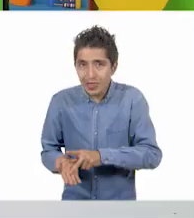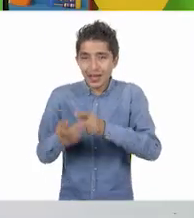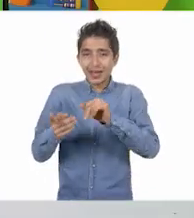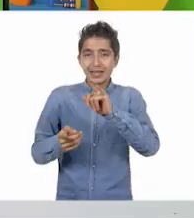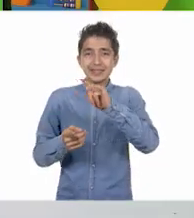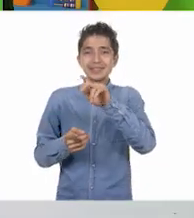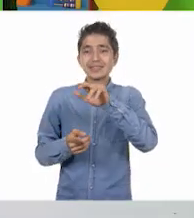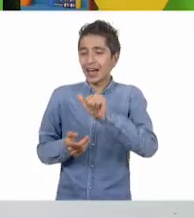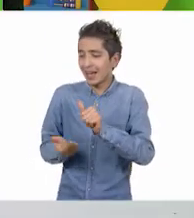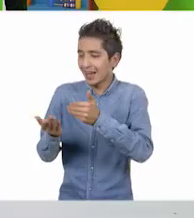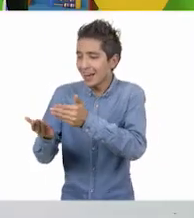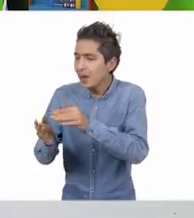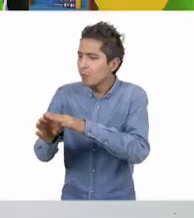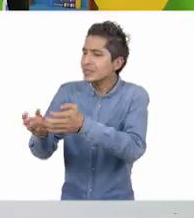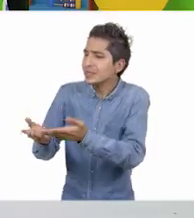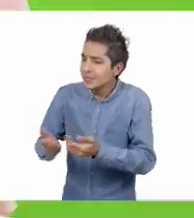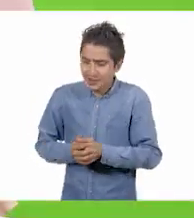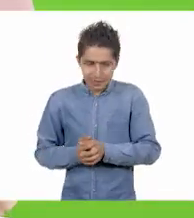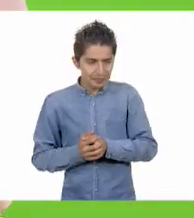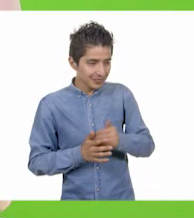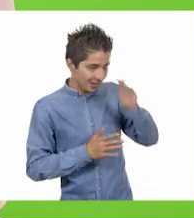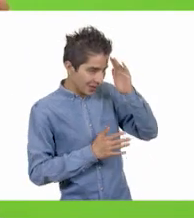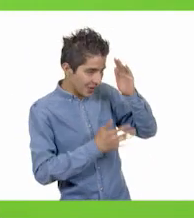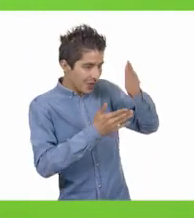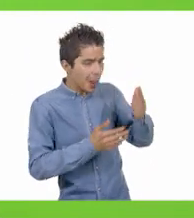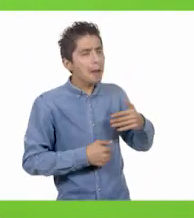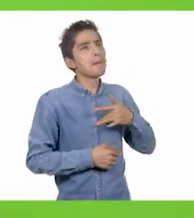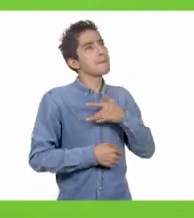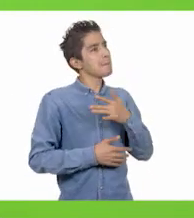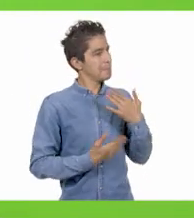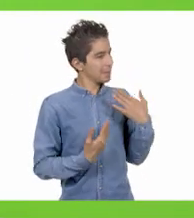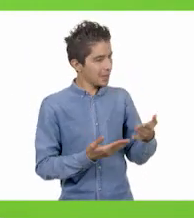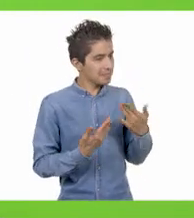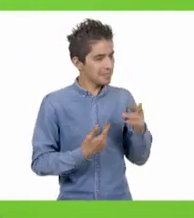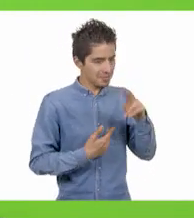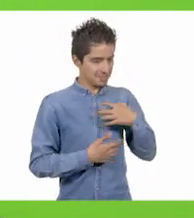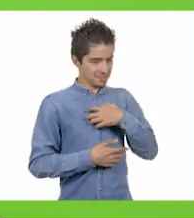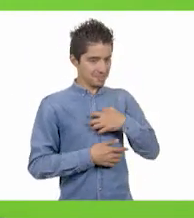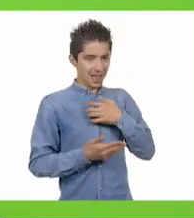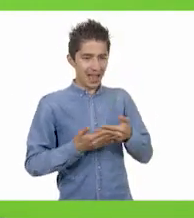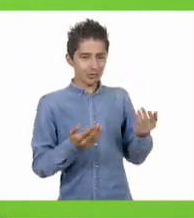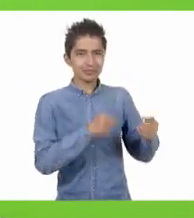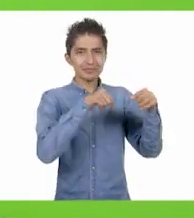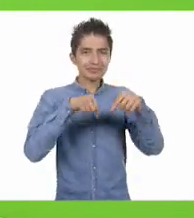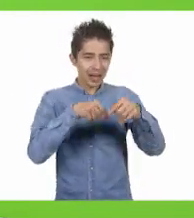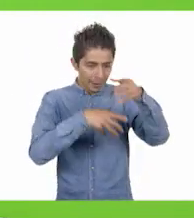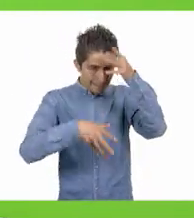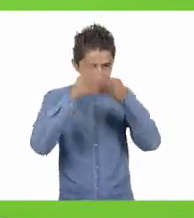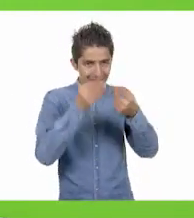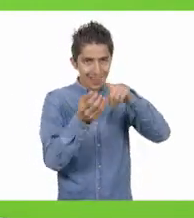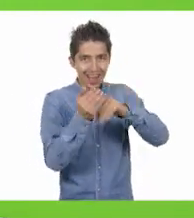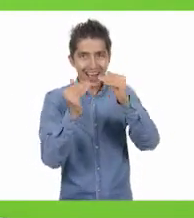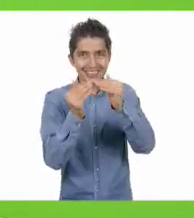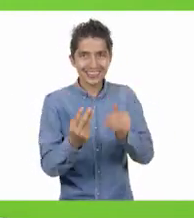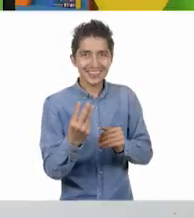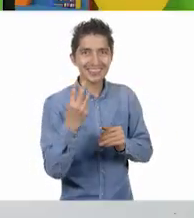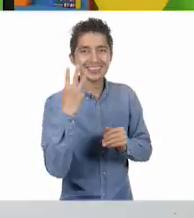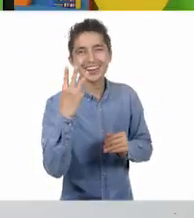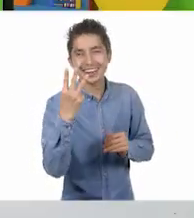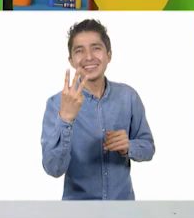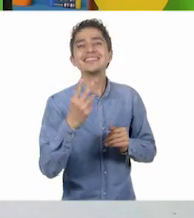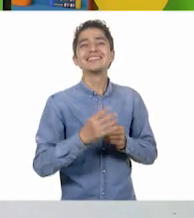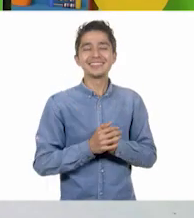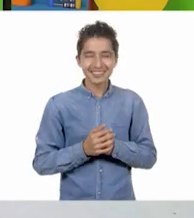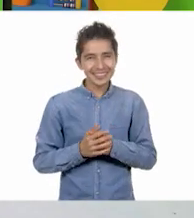Itza. Hola, Itza, ¿cómo estás? Hola, estoy muy bien. Muy contenta de estar aquí en Aprende en Casa 3. ¡Sí!